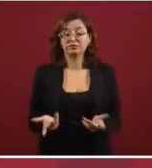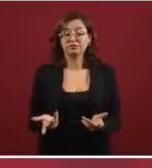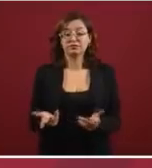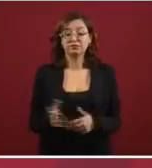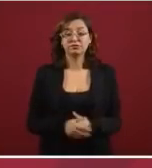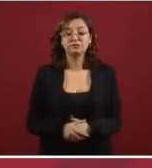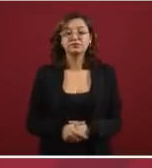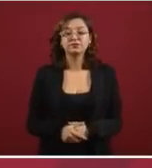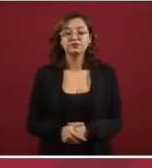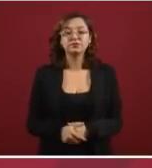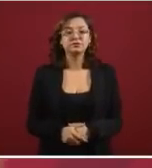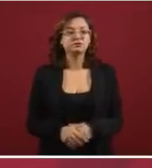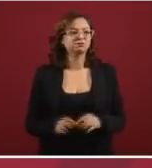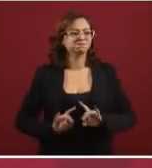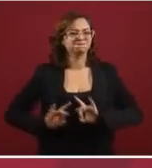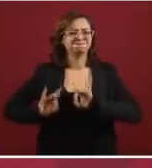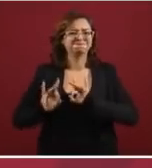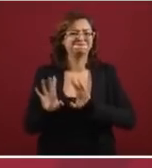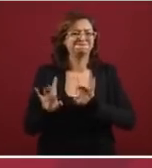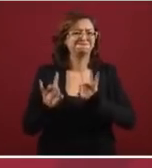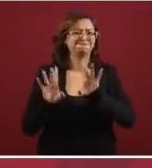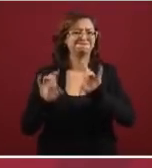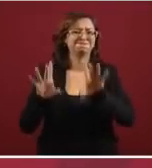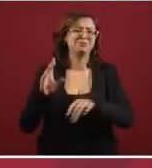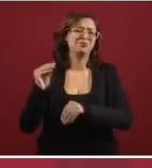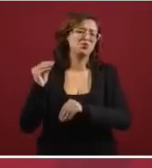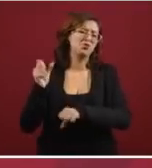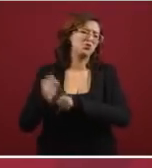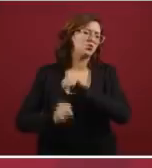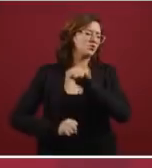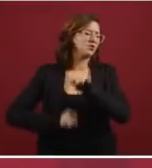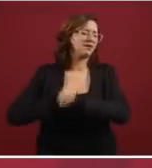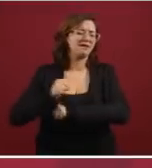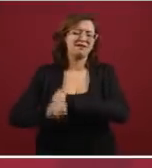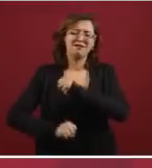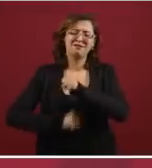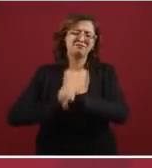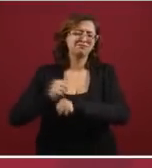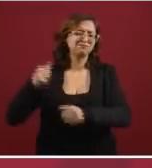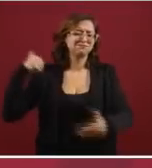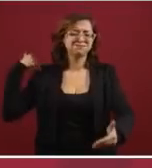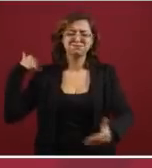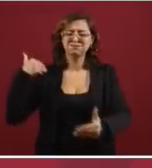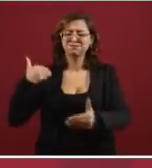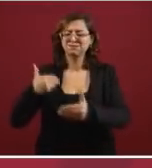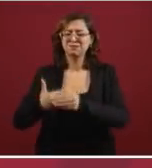son asuntos que vienen de tiempo atrás, que se